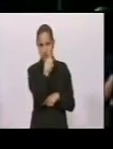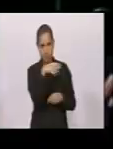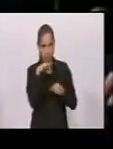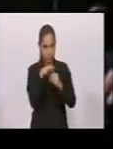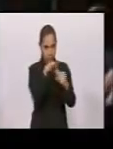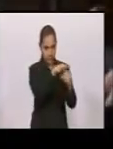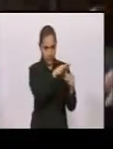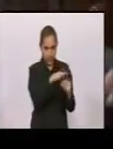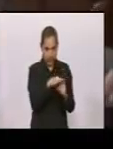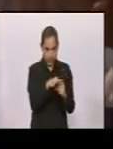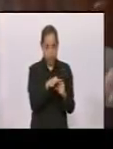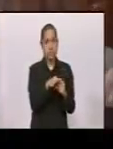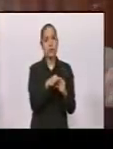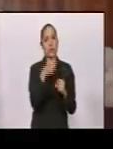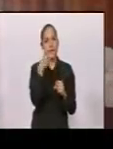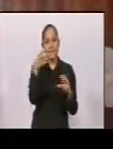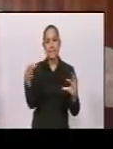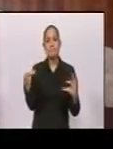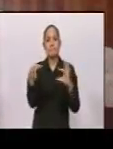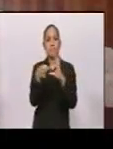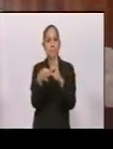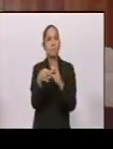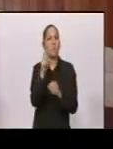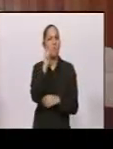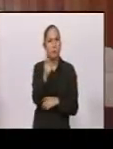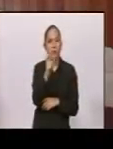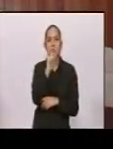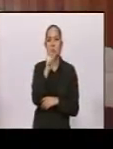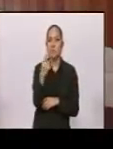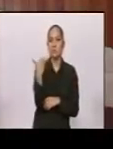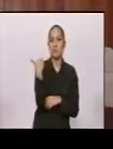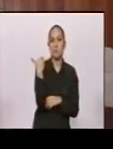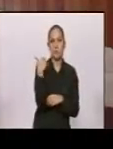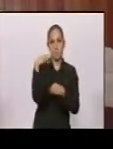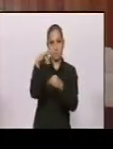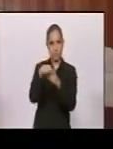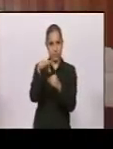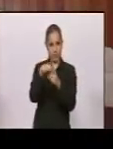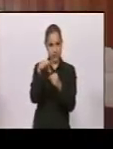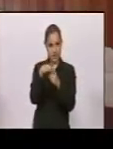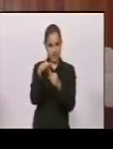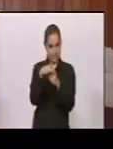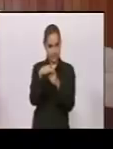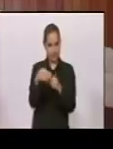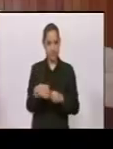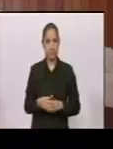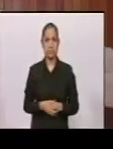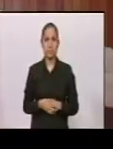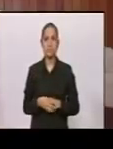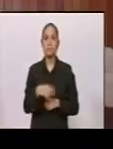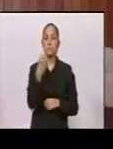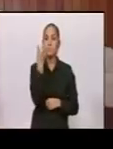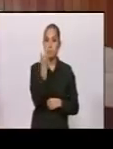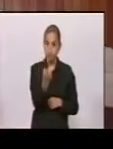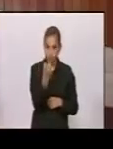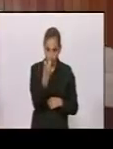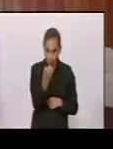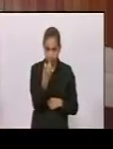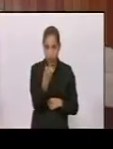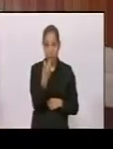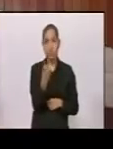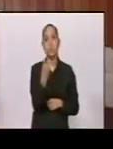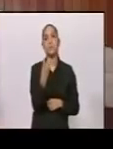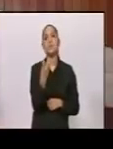con los resultados electorales del citado proceso, así como con